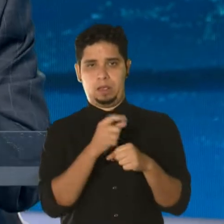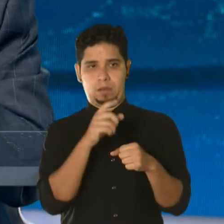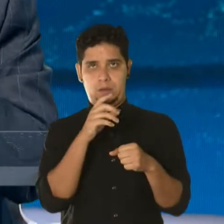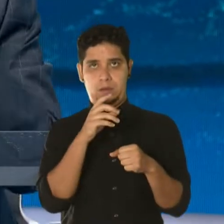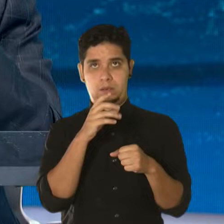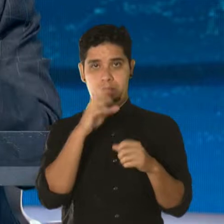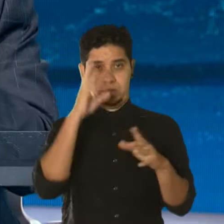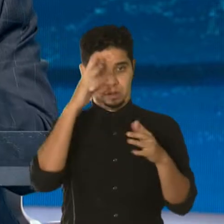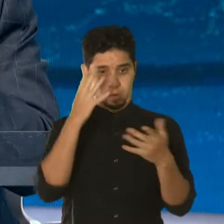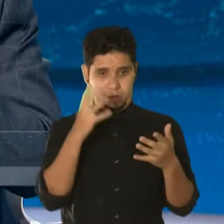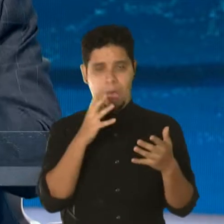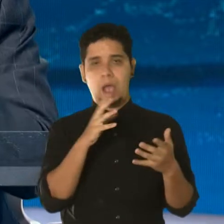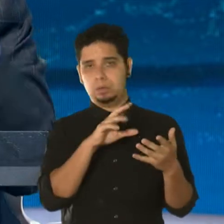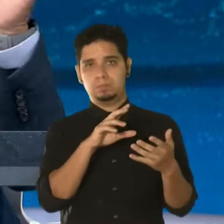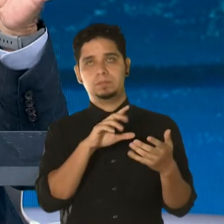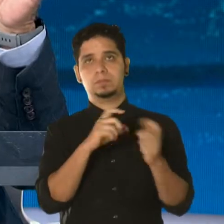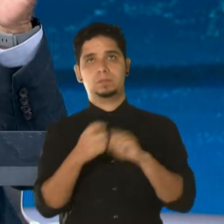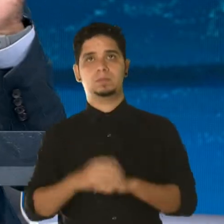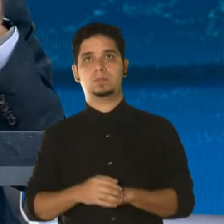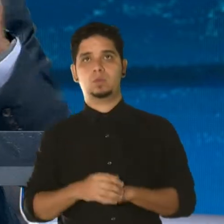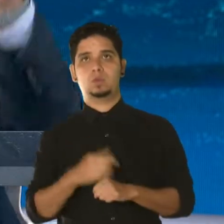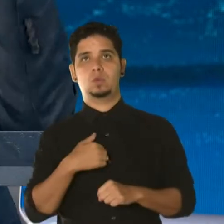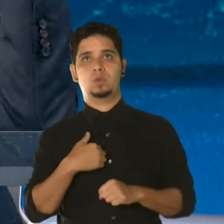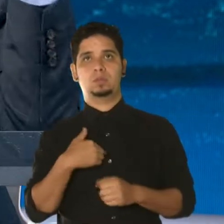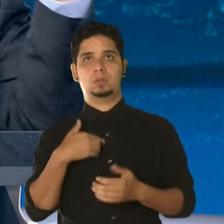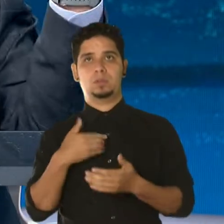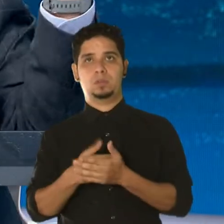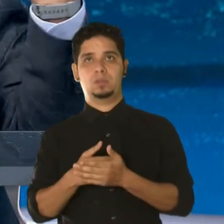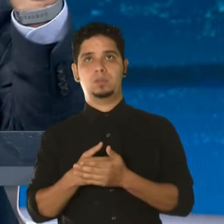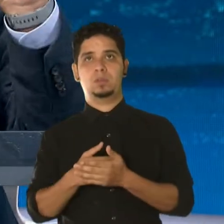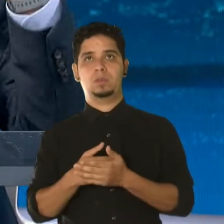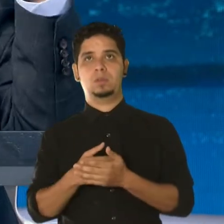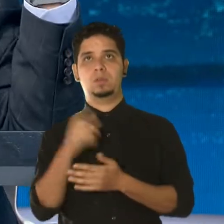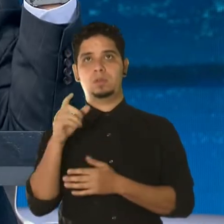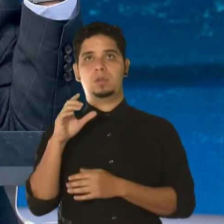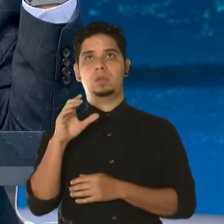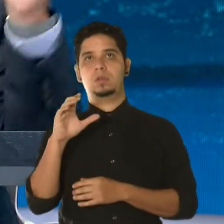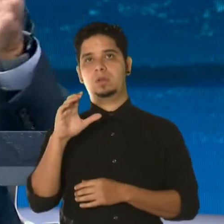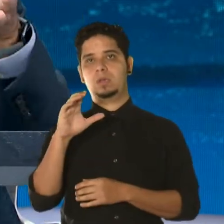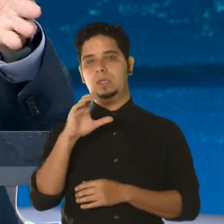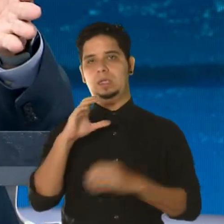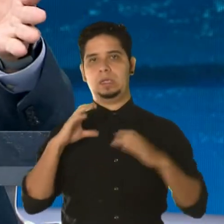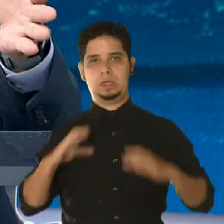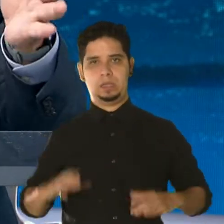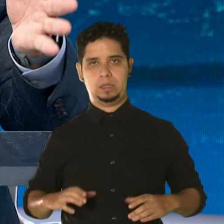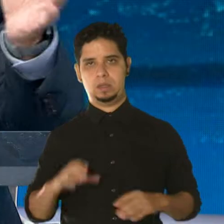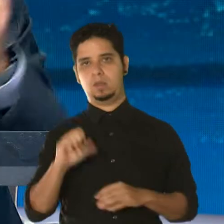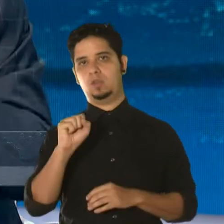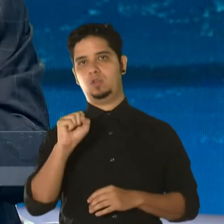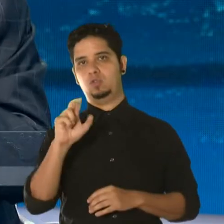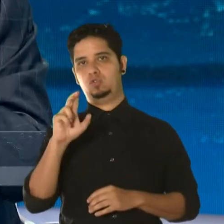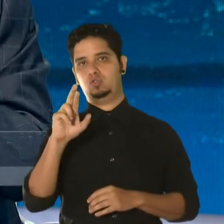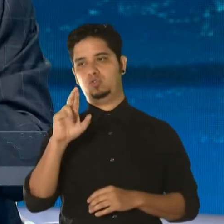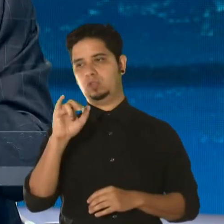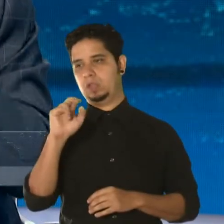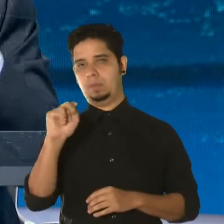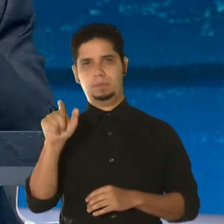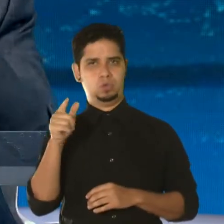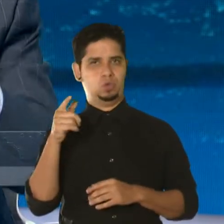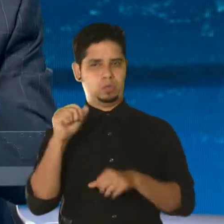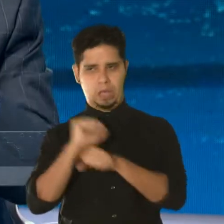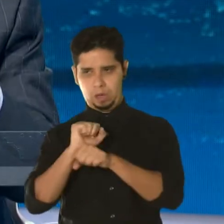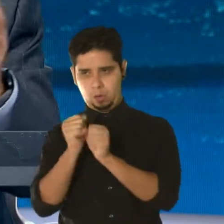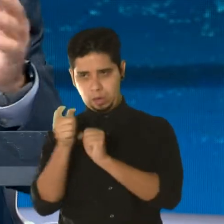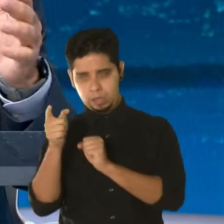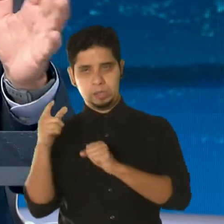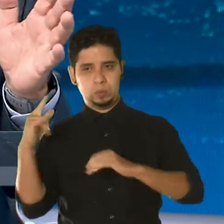personal. Yo llegué de Surinam, de hacer un trabajo con un cliente en Surinam en marzo a Puerto Rico, ¿verdad? Y ya cayó